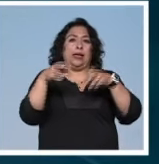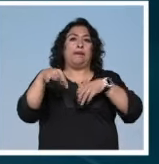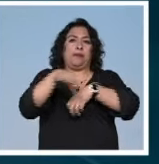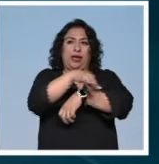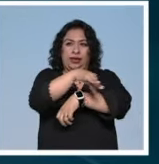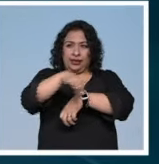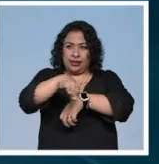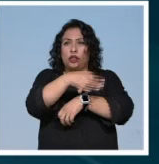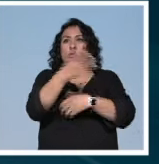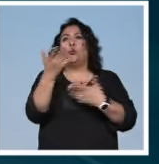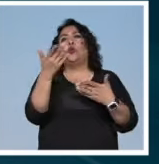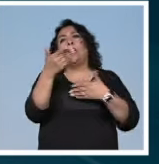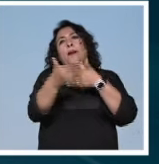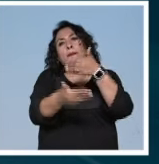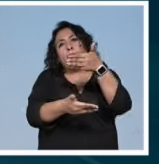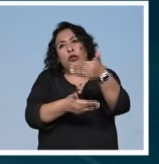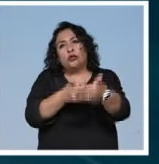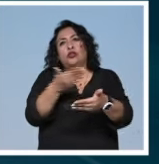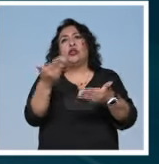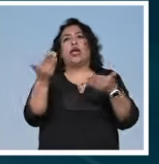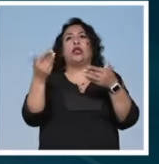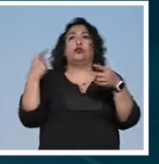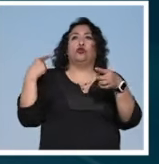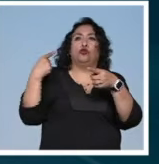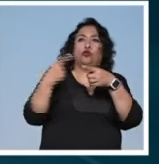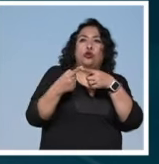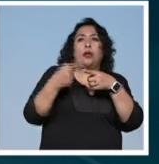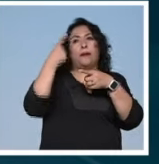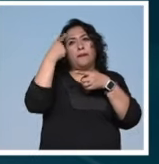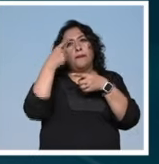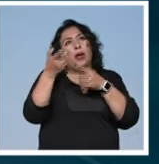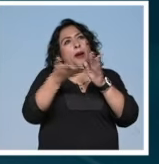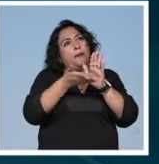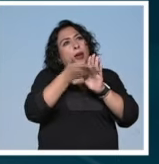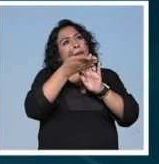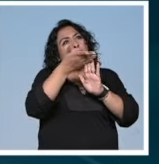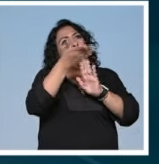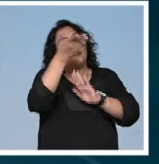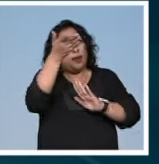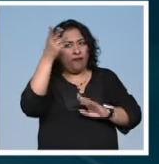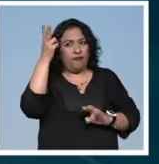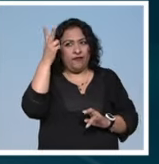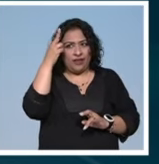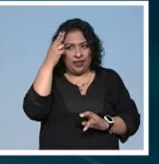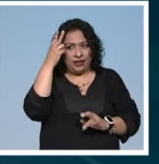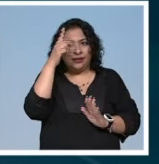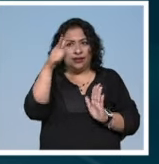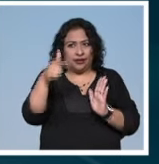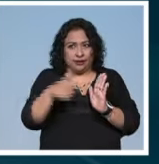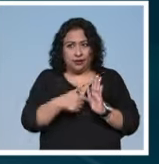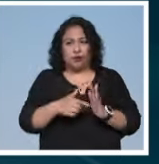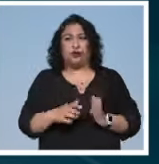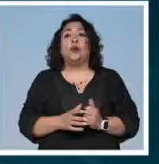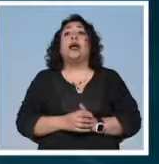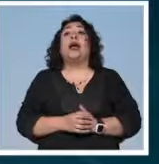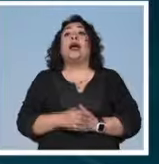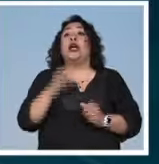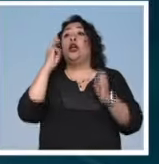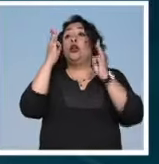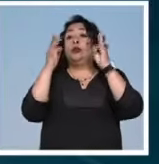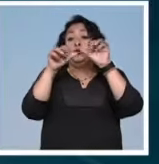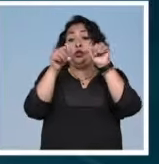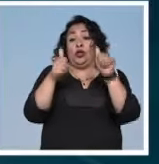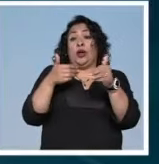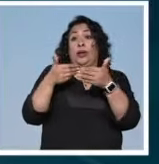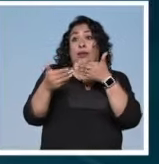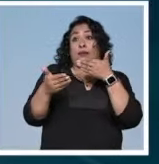arquitectura, sobre todos los procesos históricos que llevaron a la construcción del Palacio de Bellas Artes. El Museo de Arte